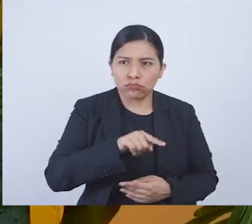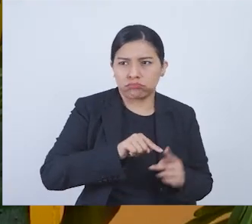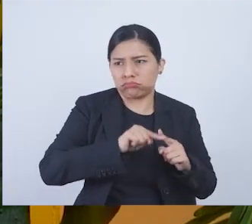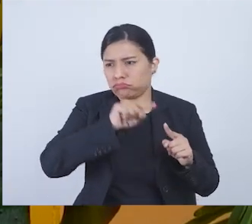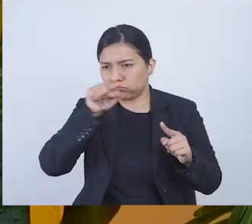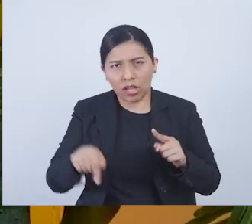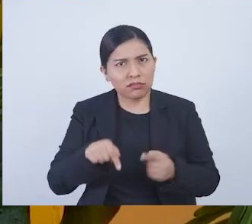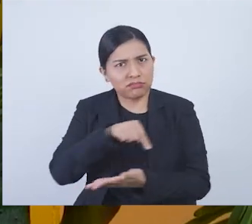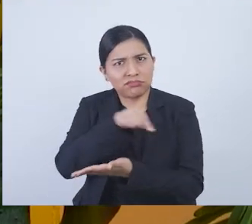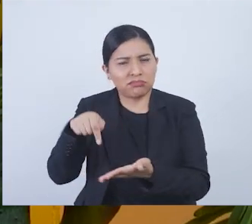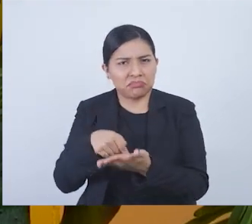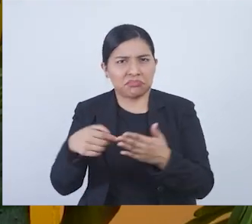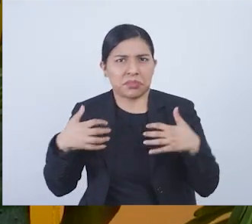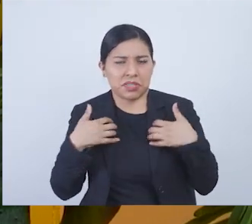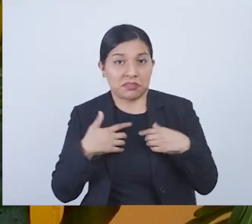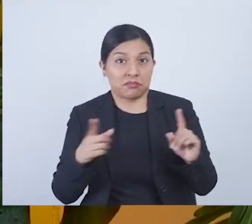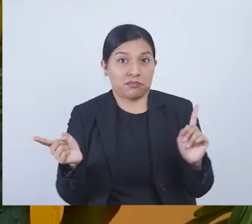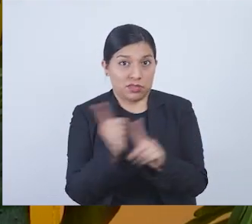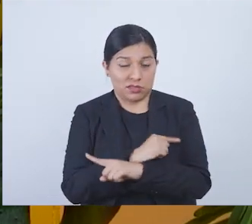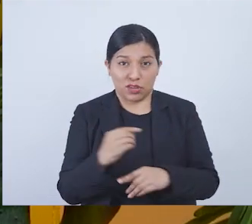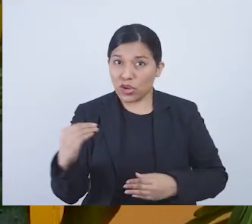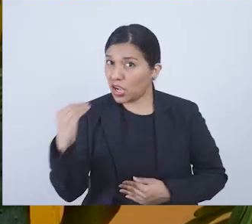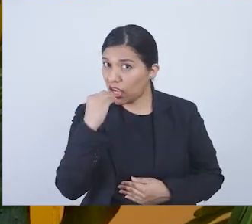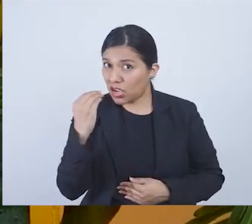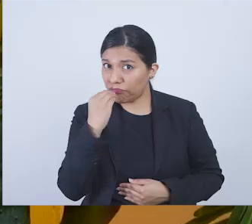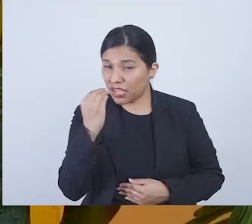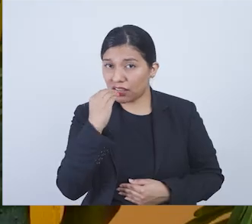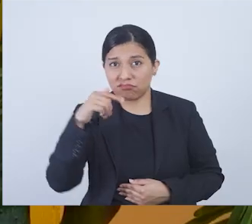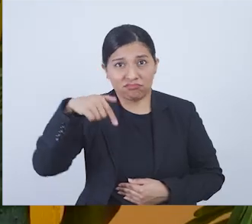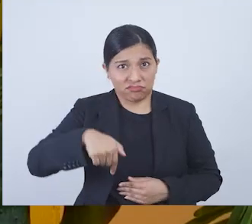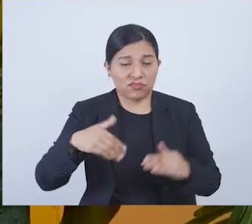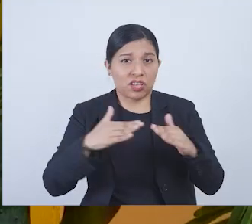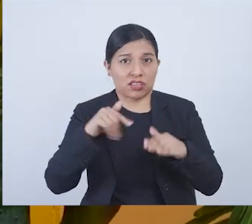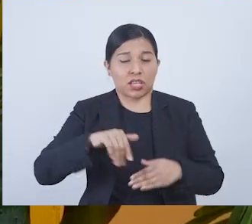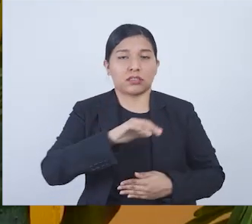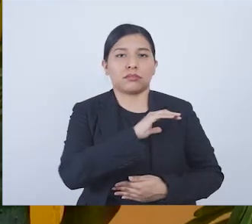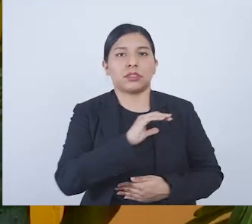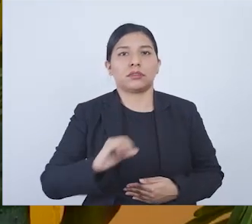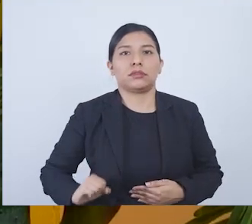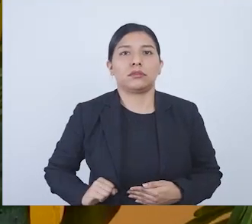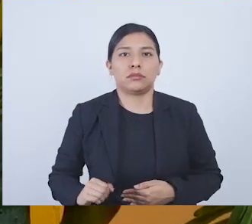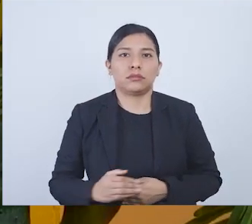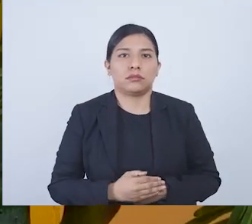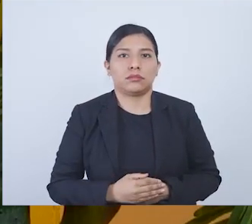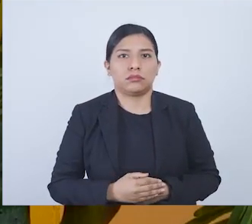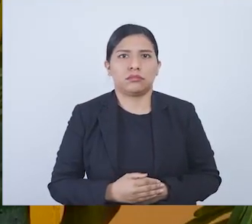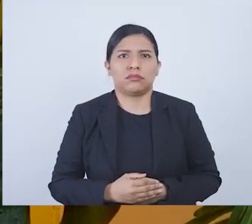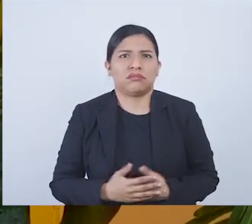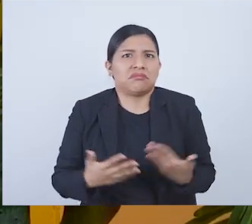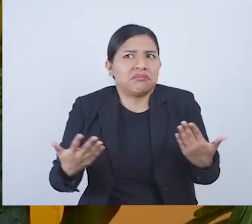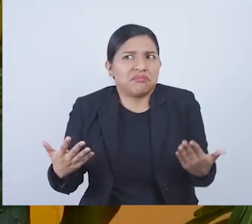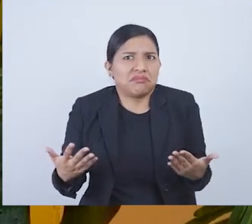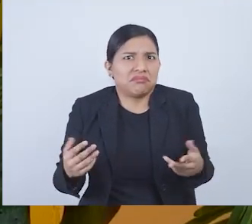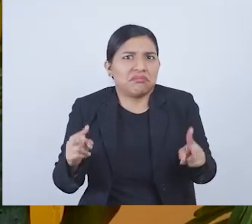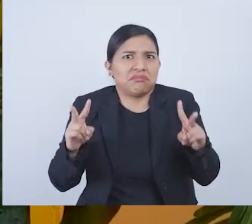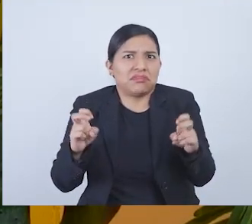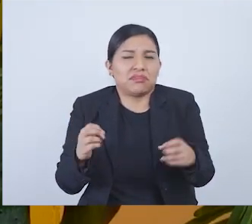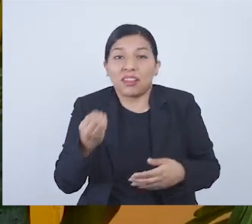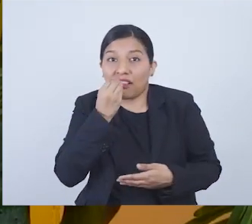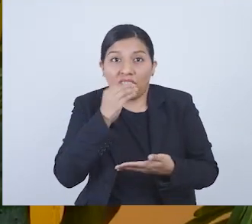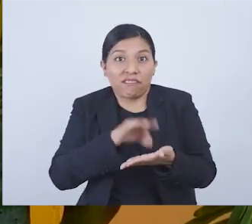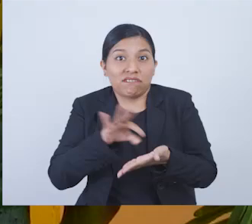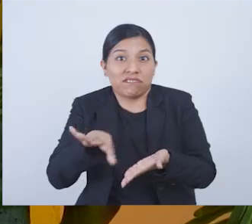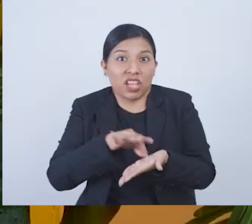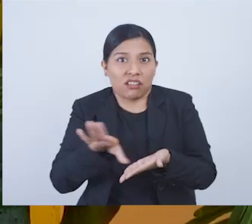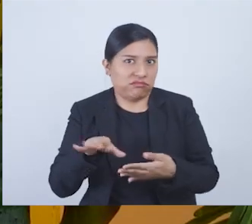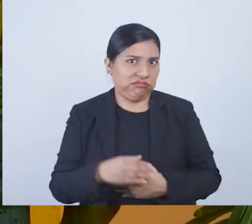se cambió la forma de alimentación también aquí en El Salvador y ya era hasta un estatus, pues ya no voy a comer frijoles porque eso